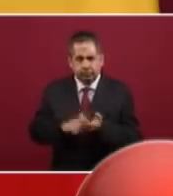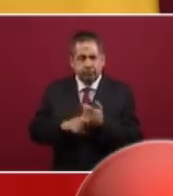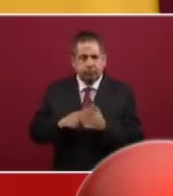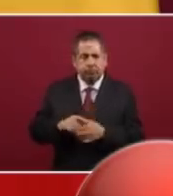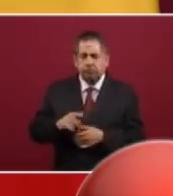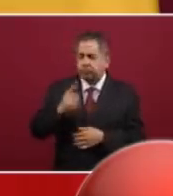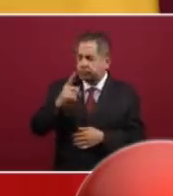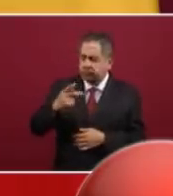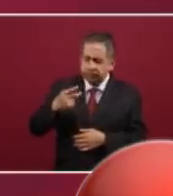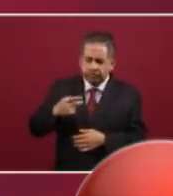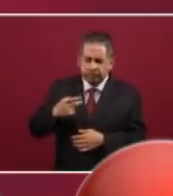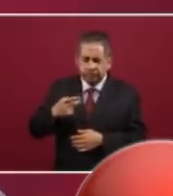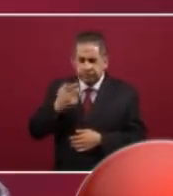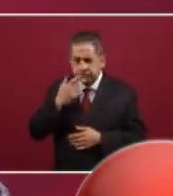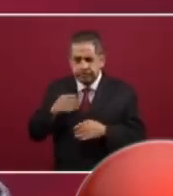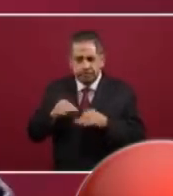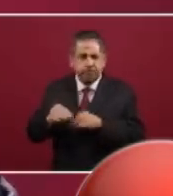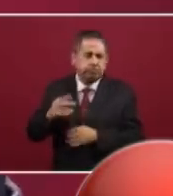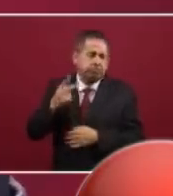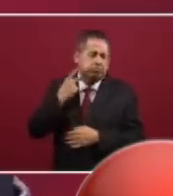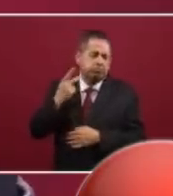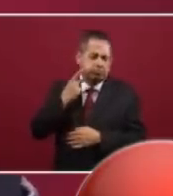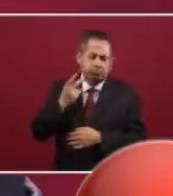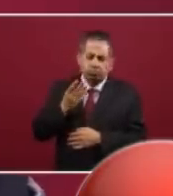oficio de la política,